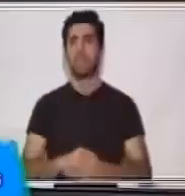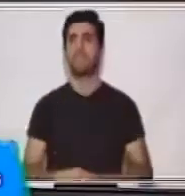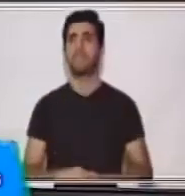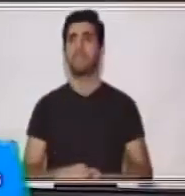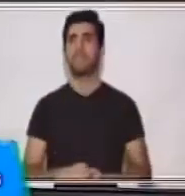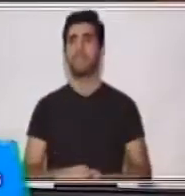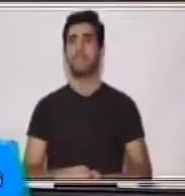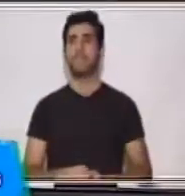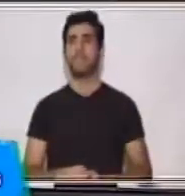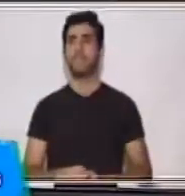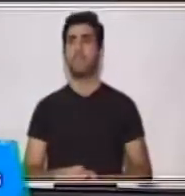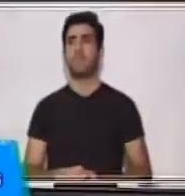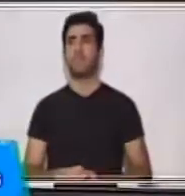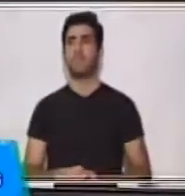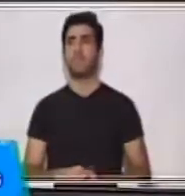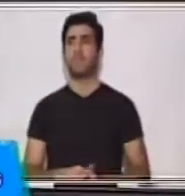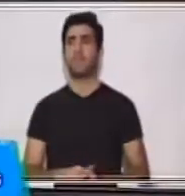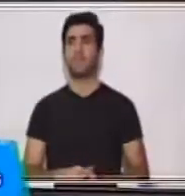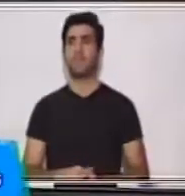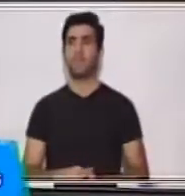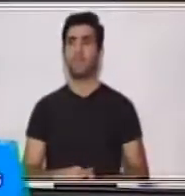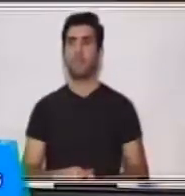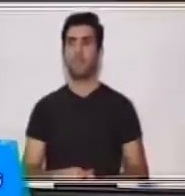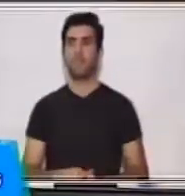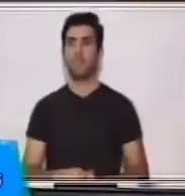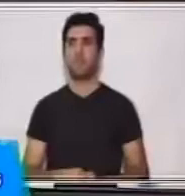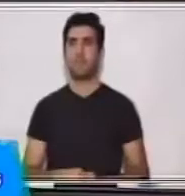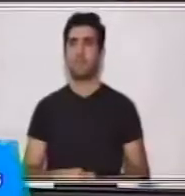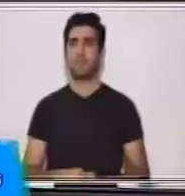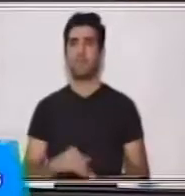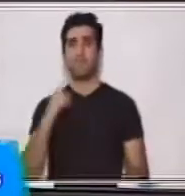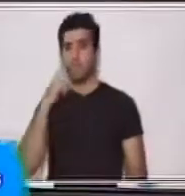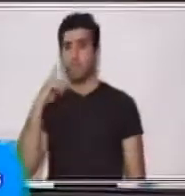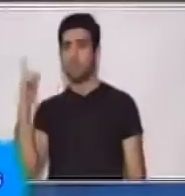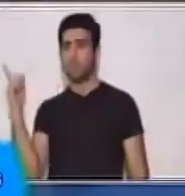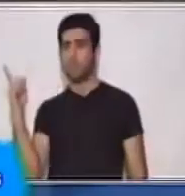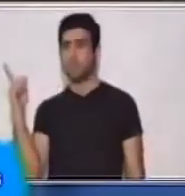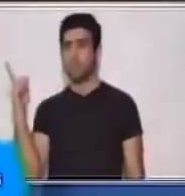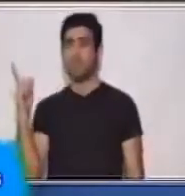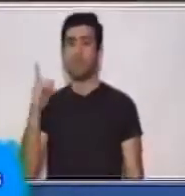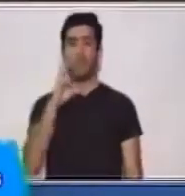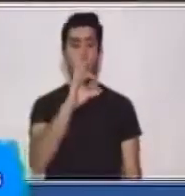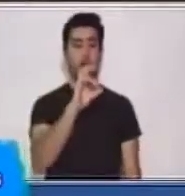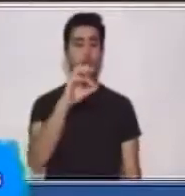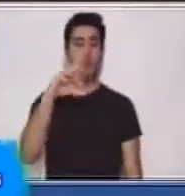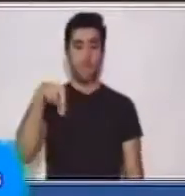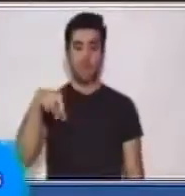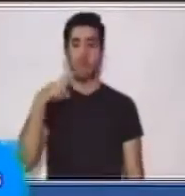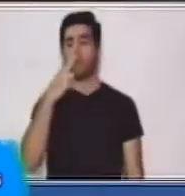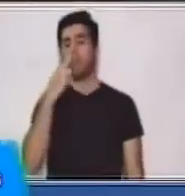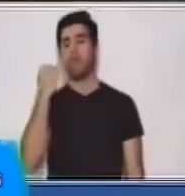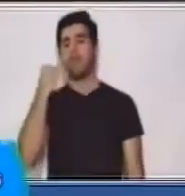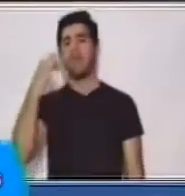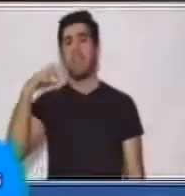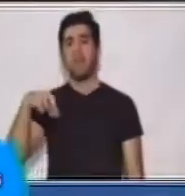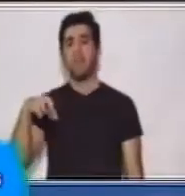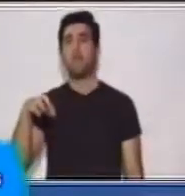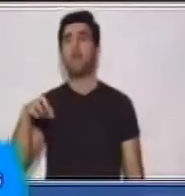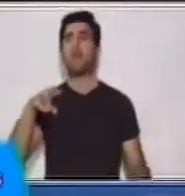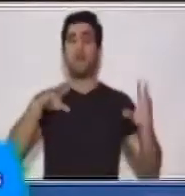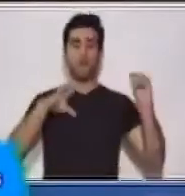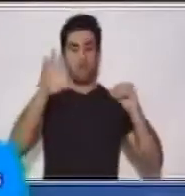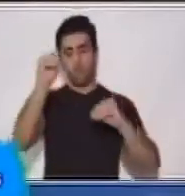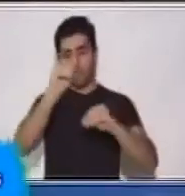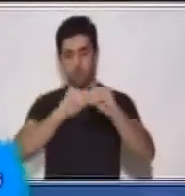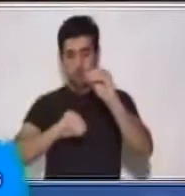y opuesto, hipotenusa, hipotenusa, opuesto, y por tanto mi ángulo va a ir acompañado por el